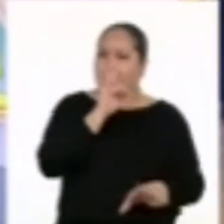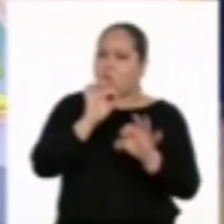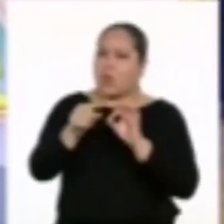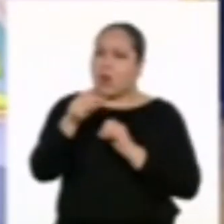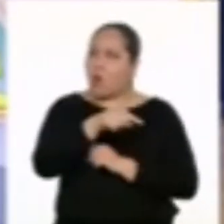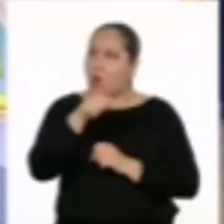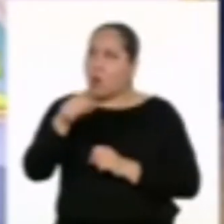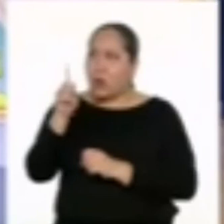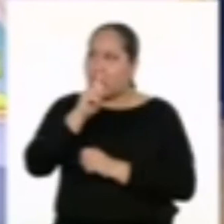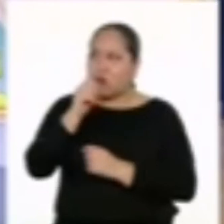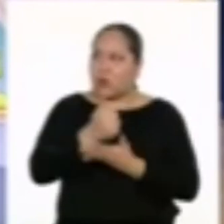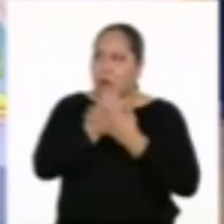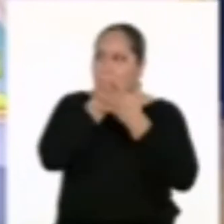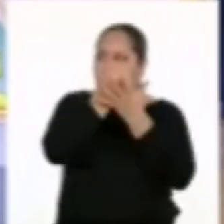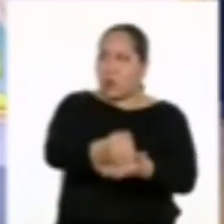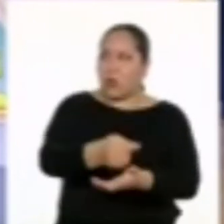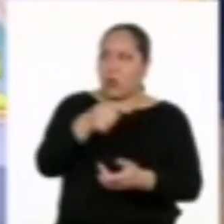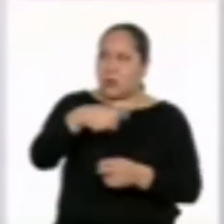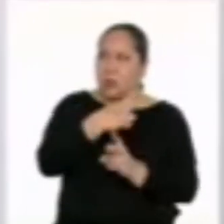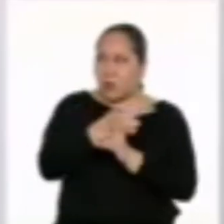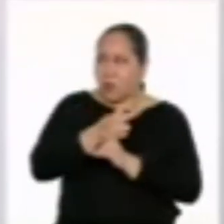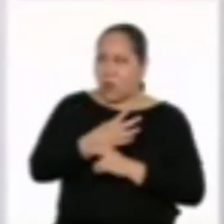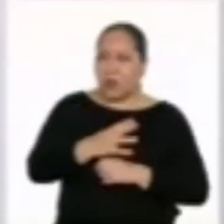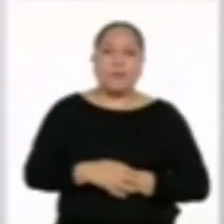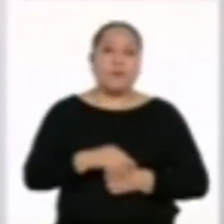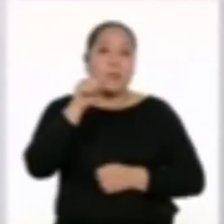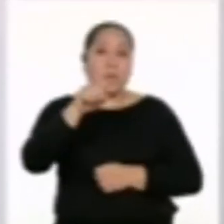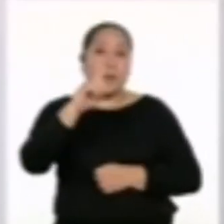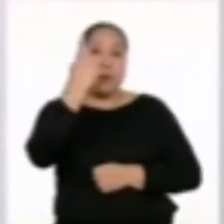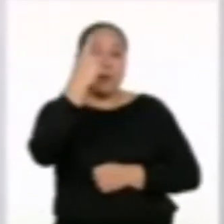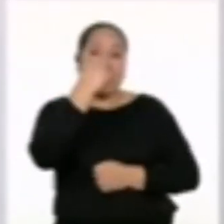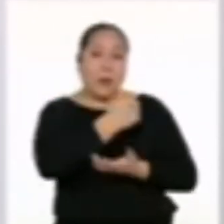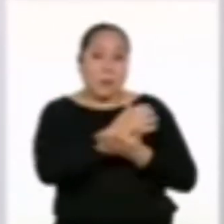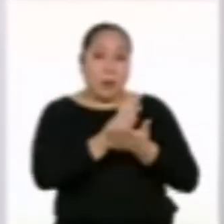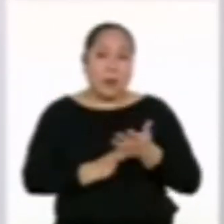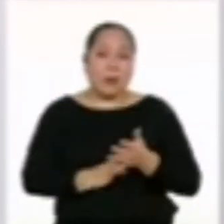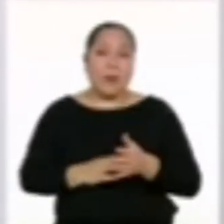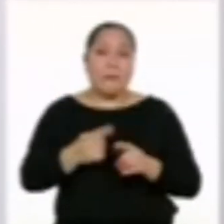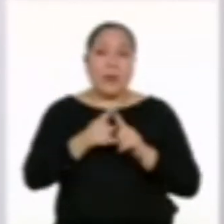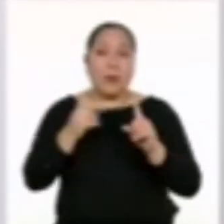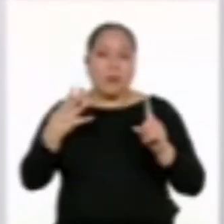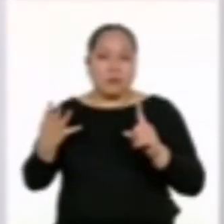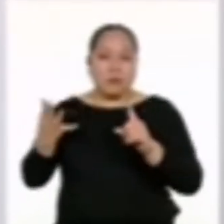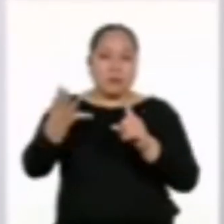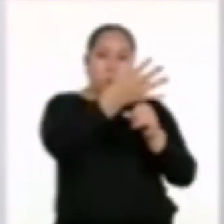acciones que no están contribuyendo en este cuidado. Este es un primer paso, pero para